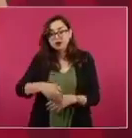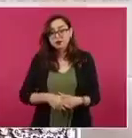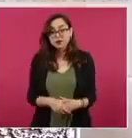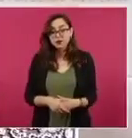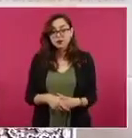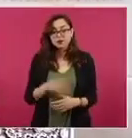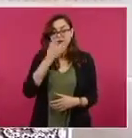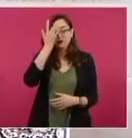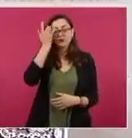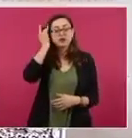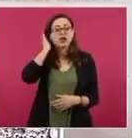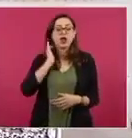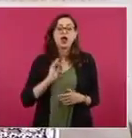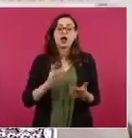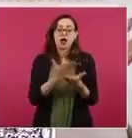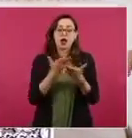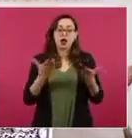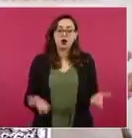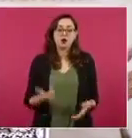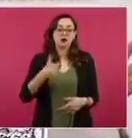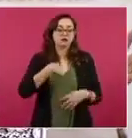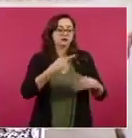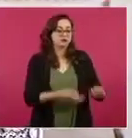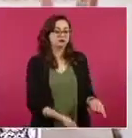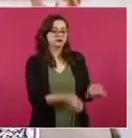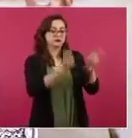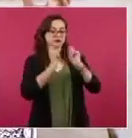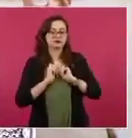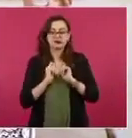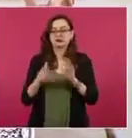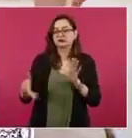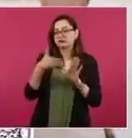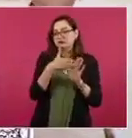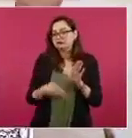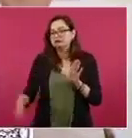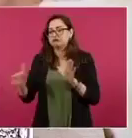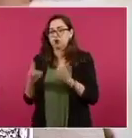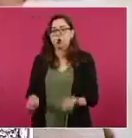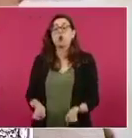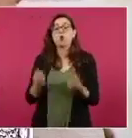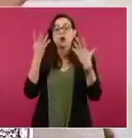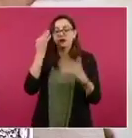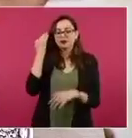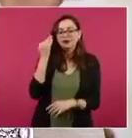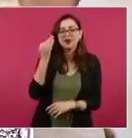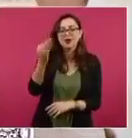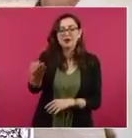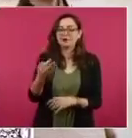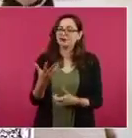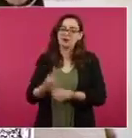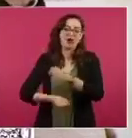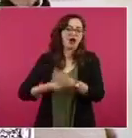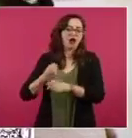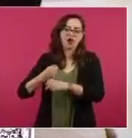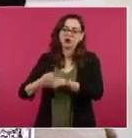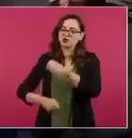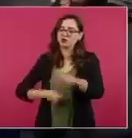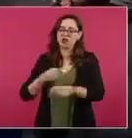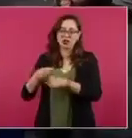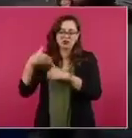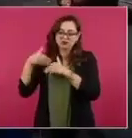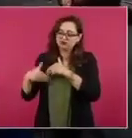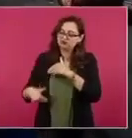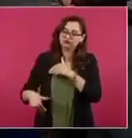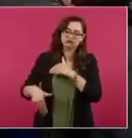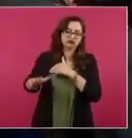esta es una transformación y estamos avanzando, pero hay que darle continuidad y yo